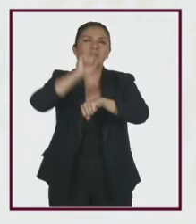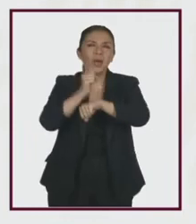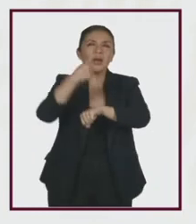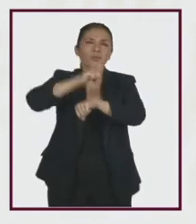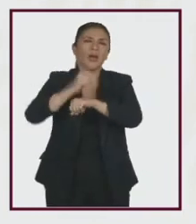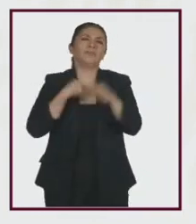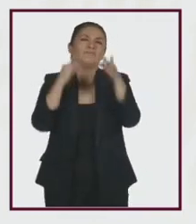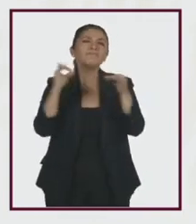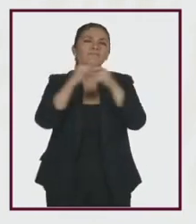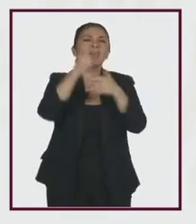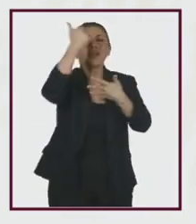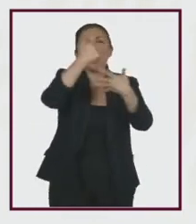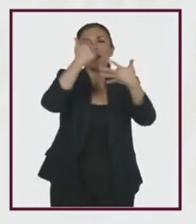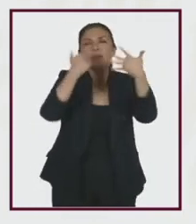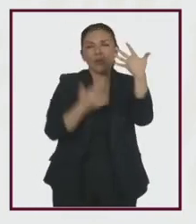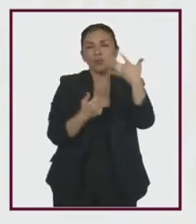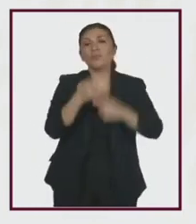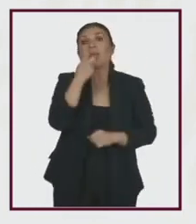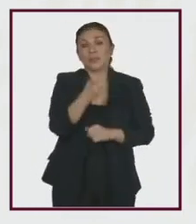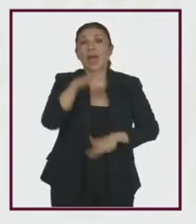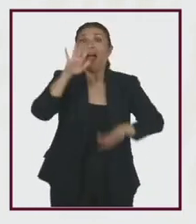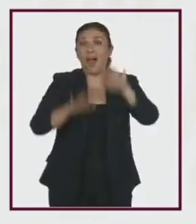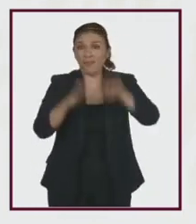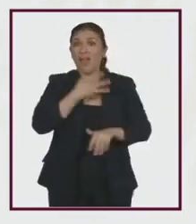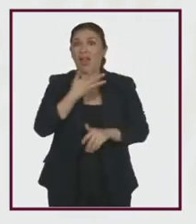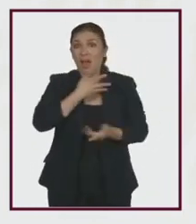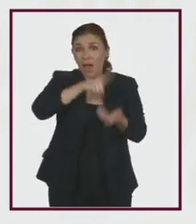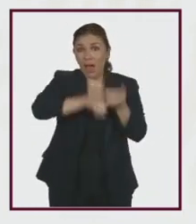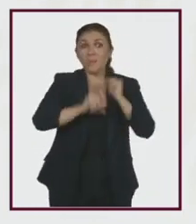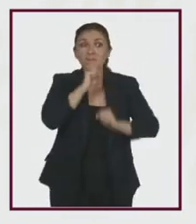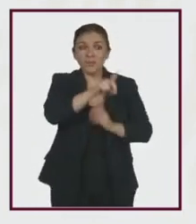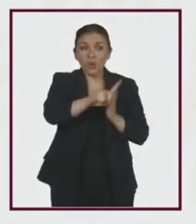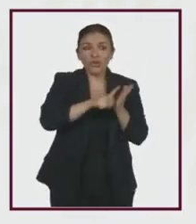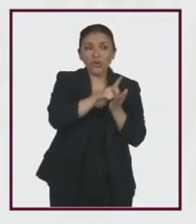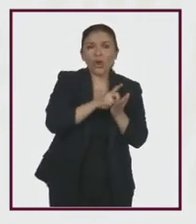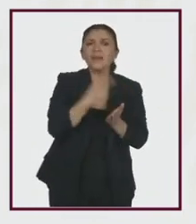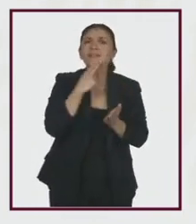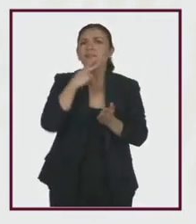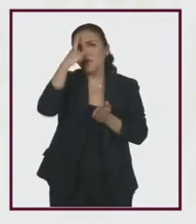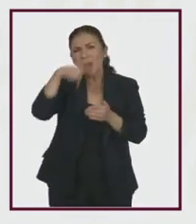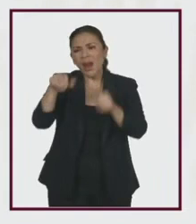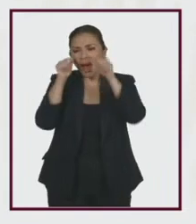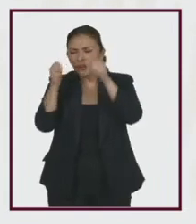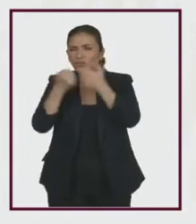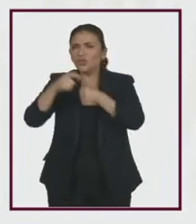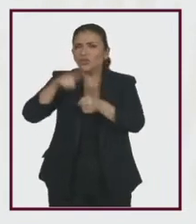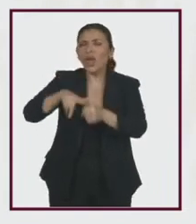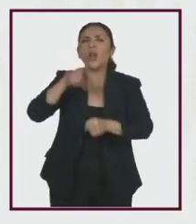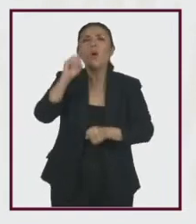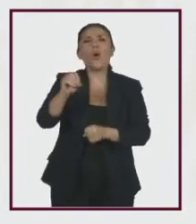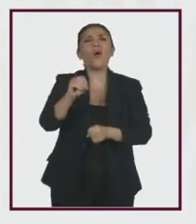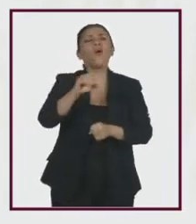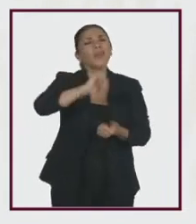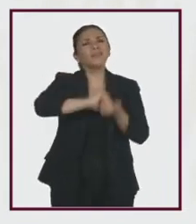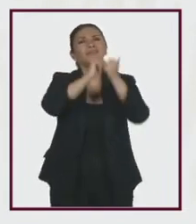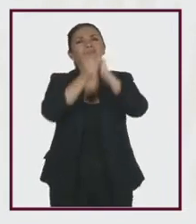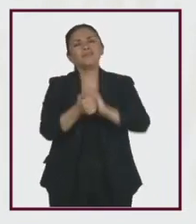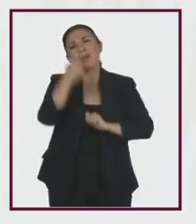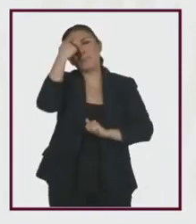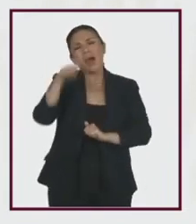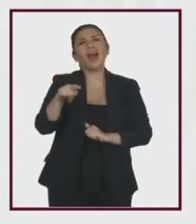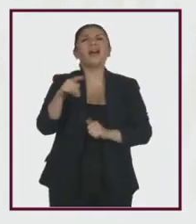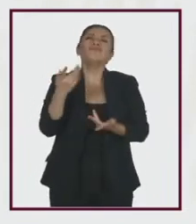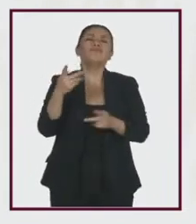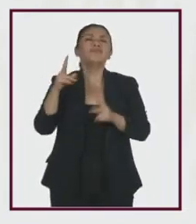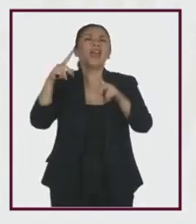Vamos a hablar de las funciones sociales que algunas veces tienen las mismas sustancias, de las situaciones psicológicas que nos llevan a consumir,